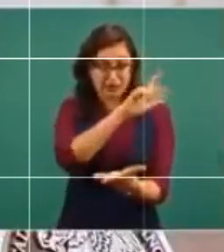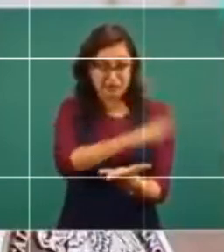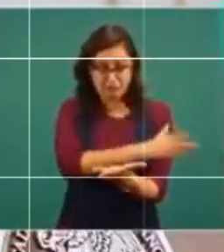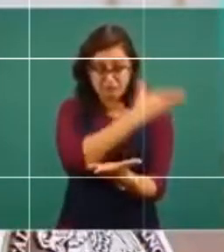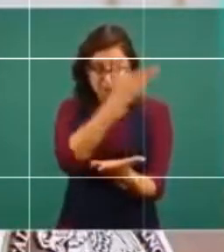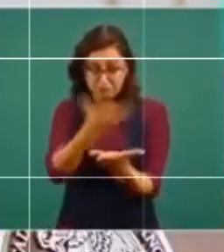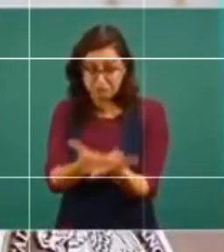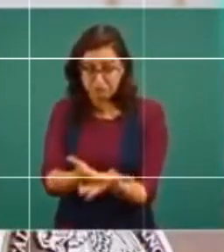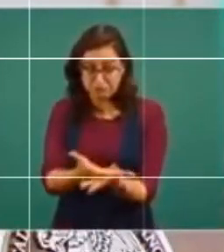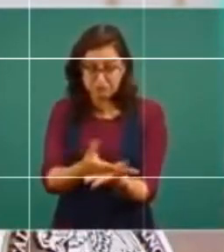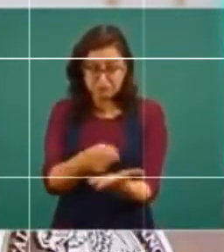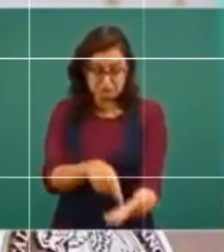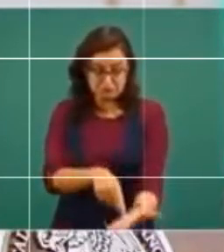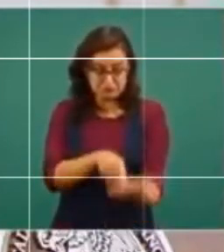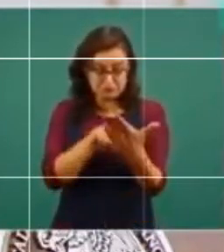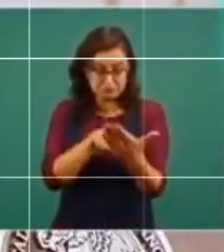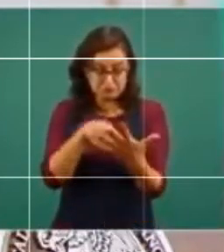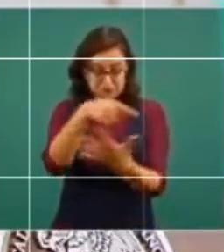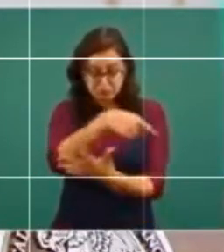agencia